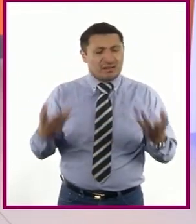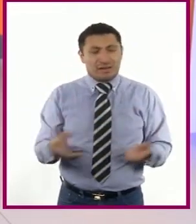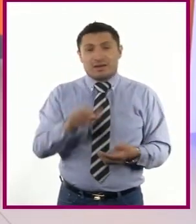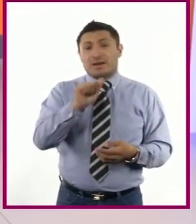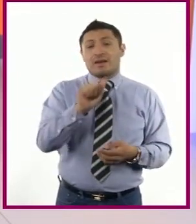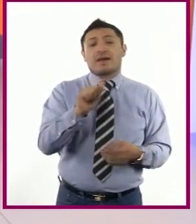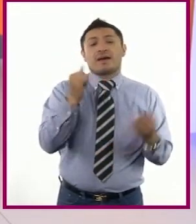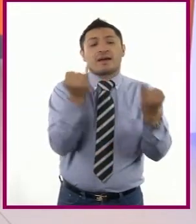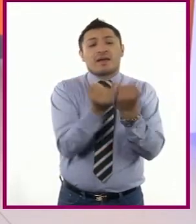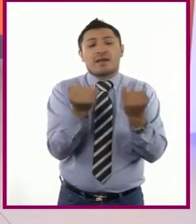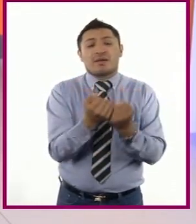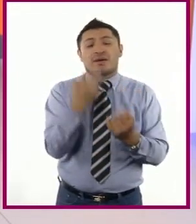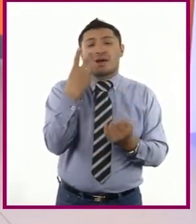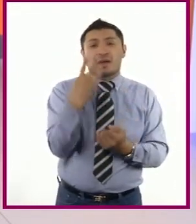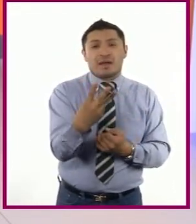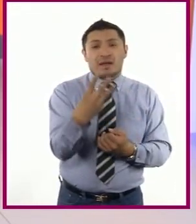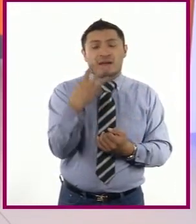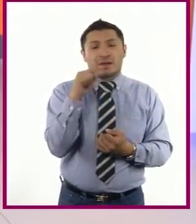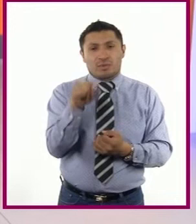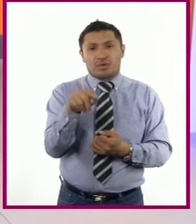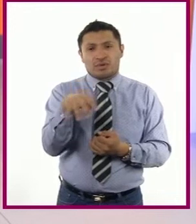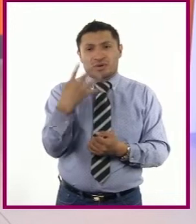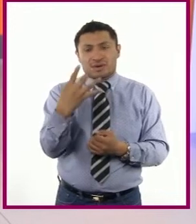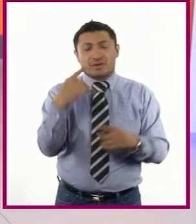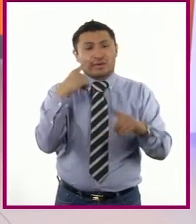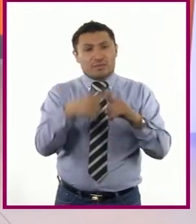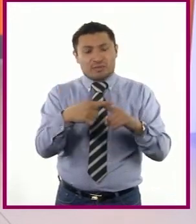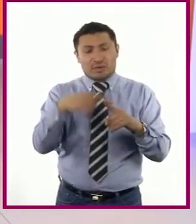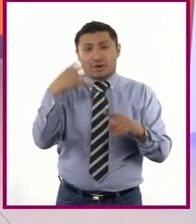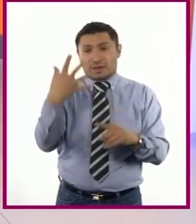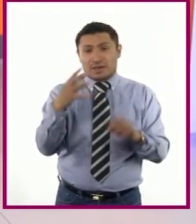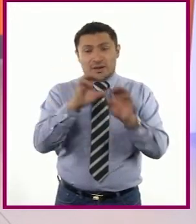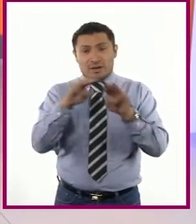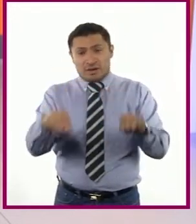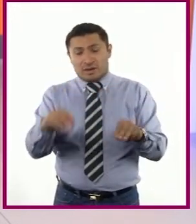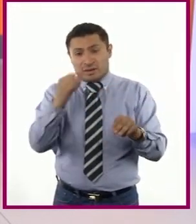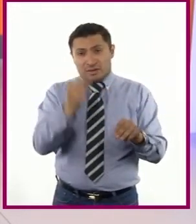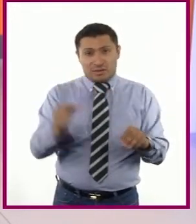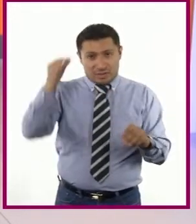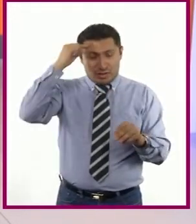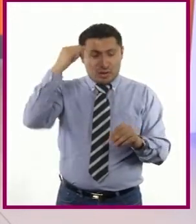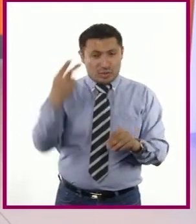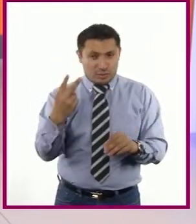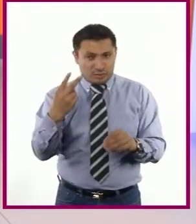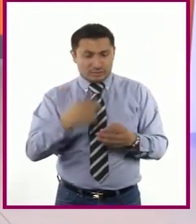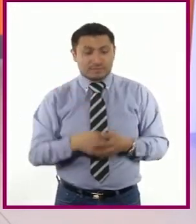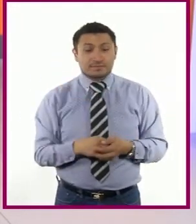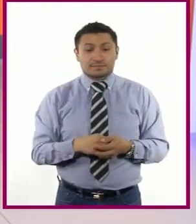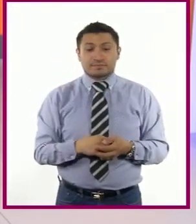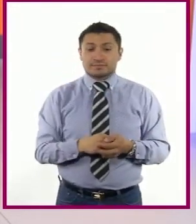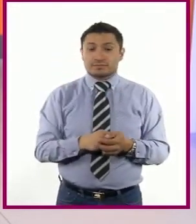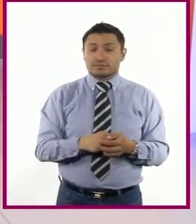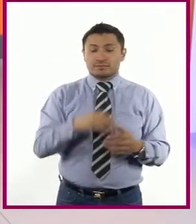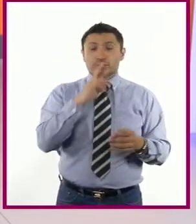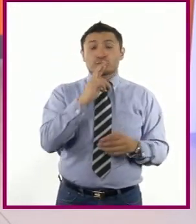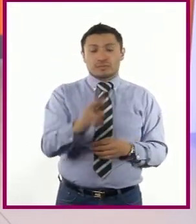área es igual a 3.14 por 5 centímetros elevados al cuadrado. El producto